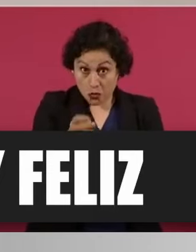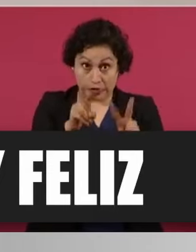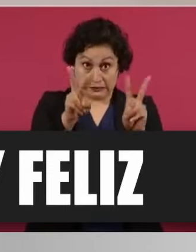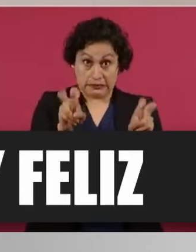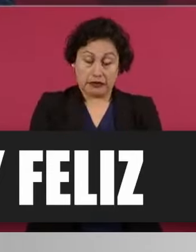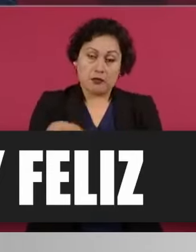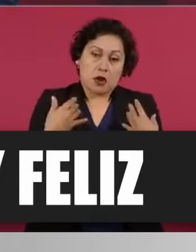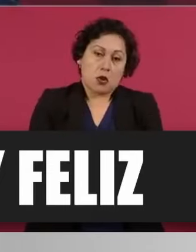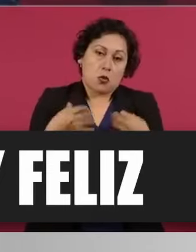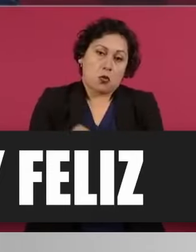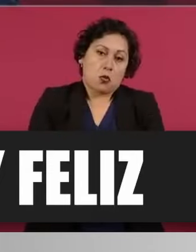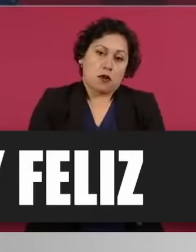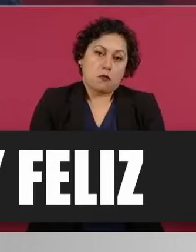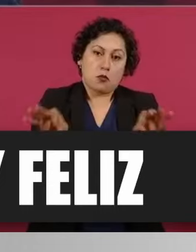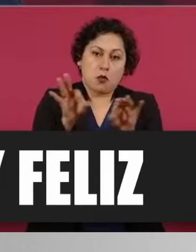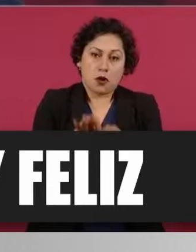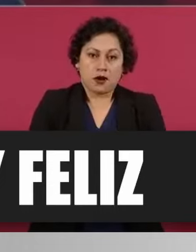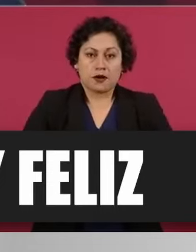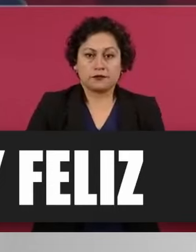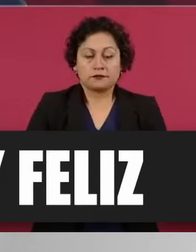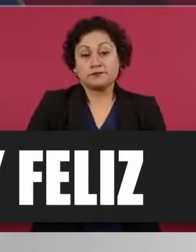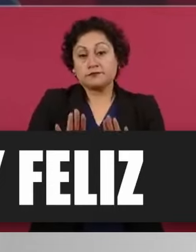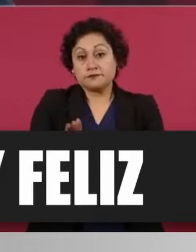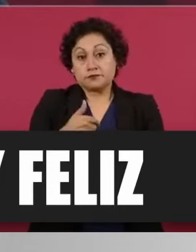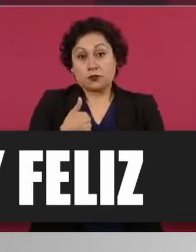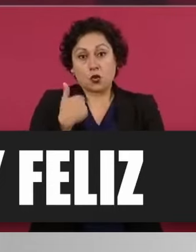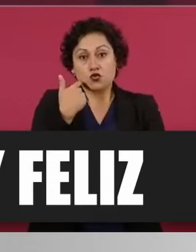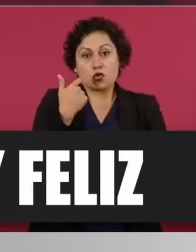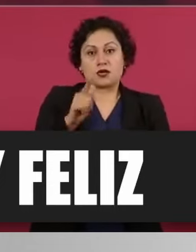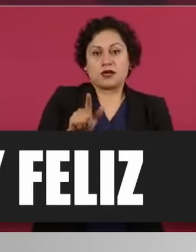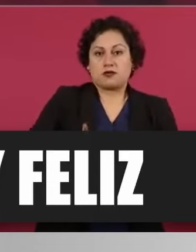conservador ni en eso, pero